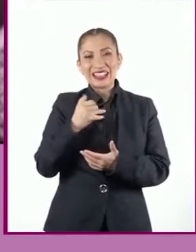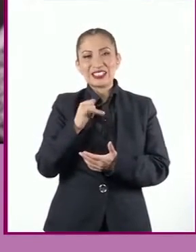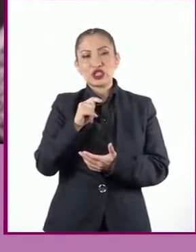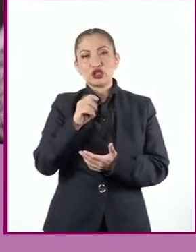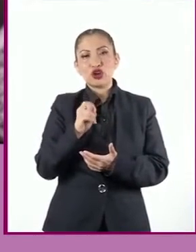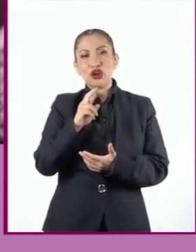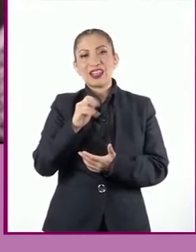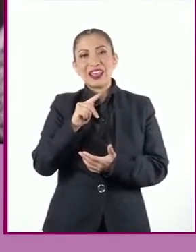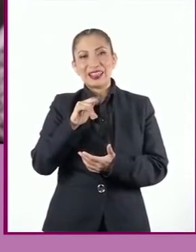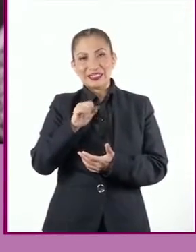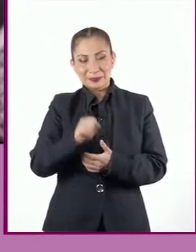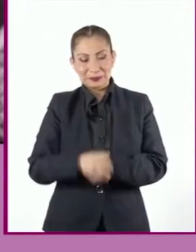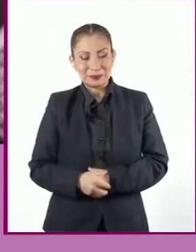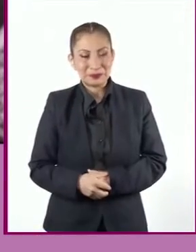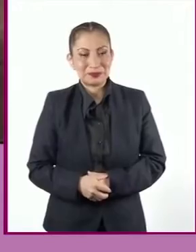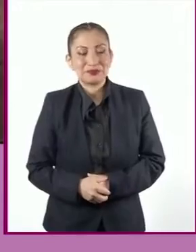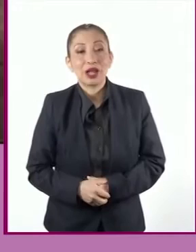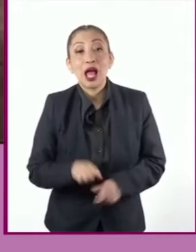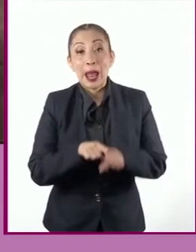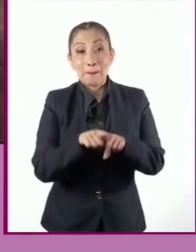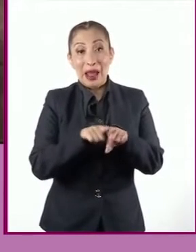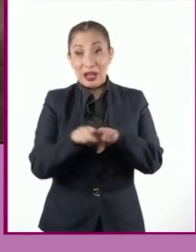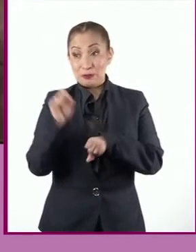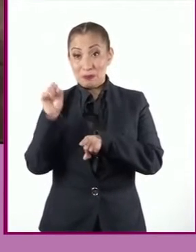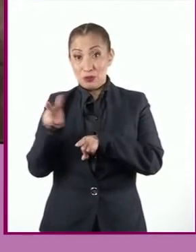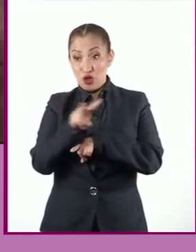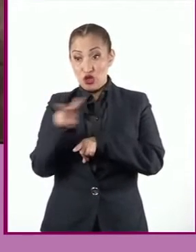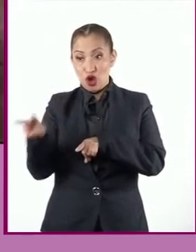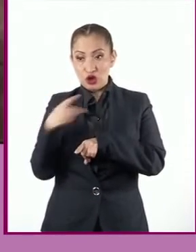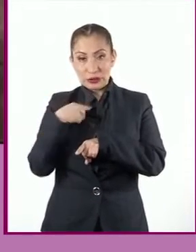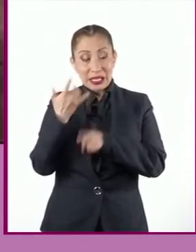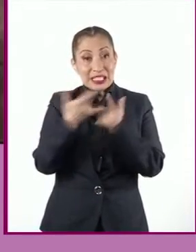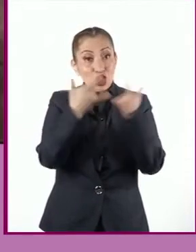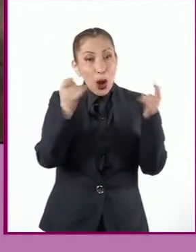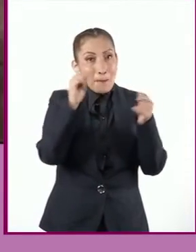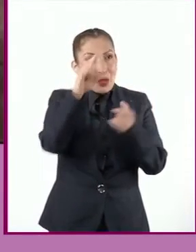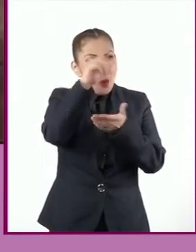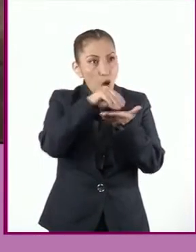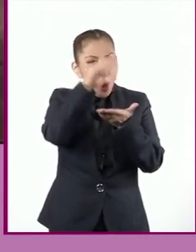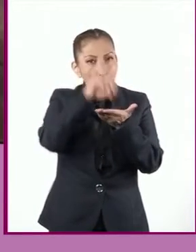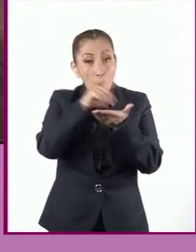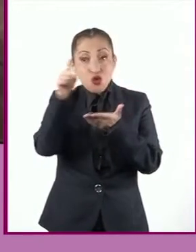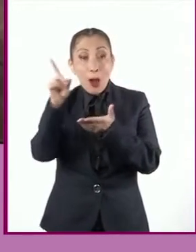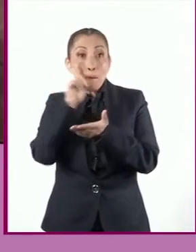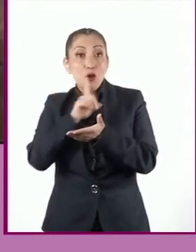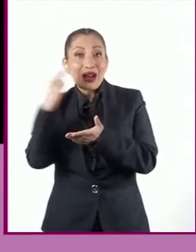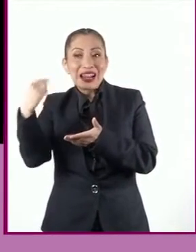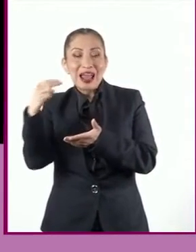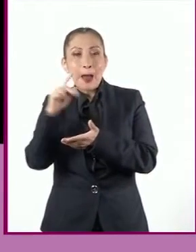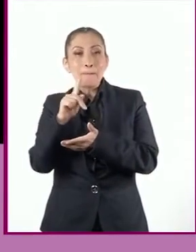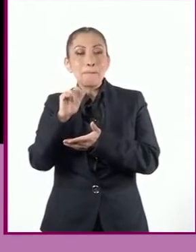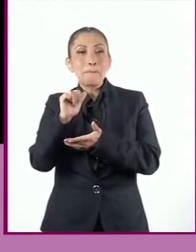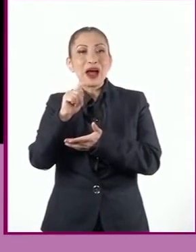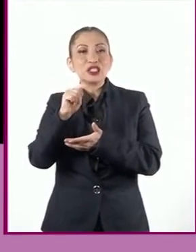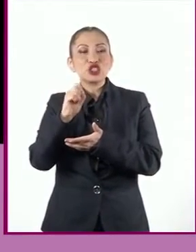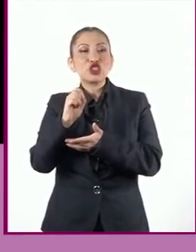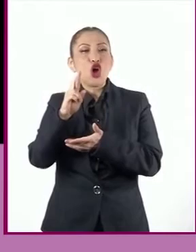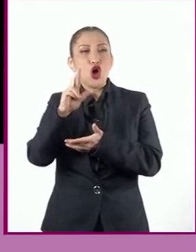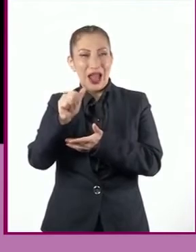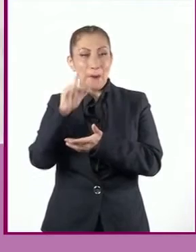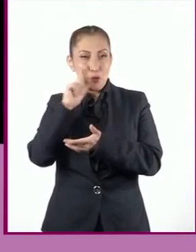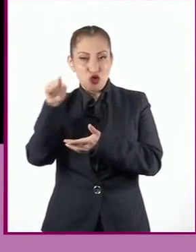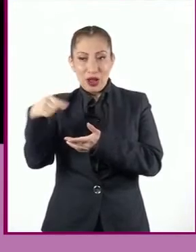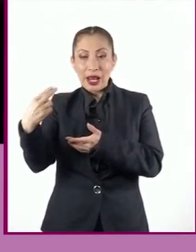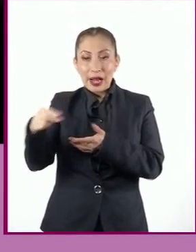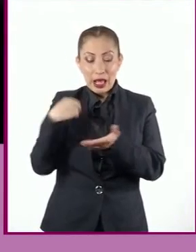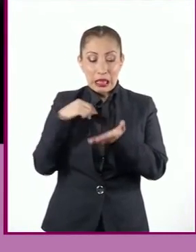día. Los hermanos Grimm recopilaron los cuentos principalmente de una mujer llamada Pastora y los editaron